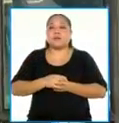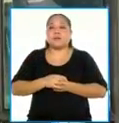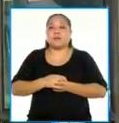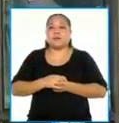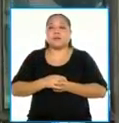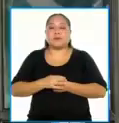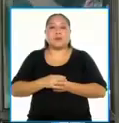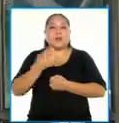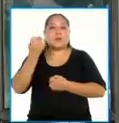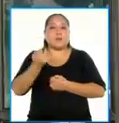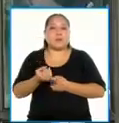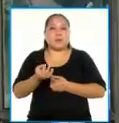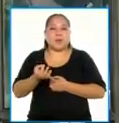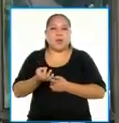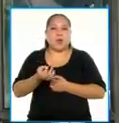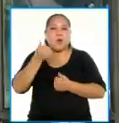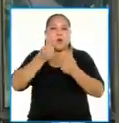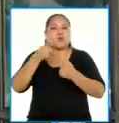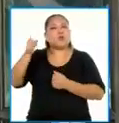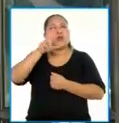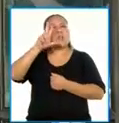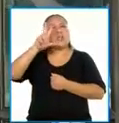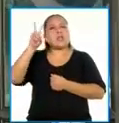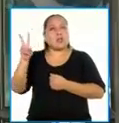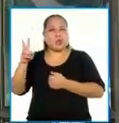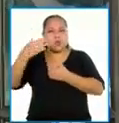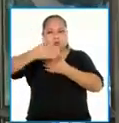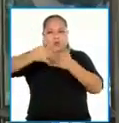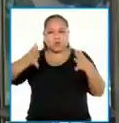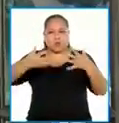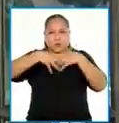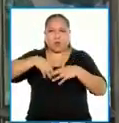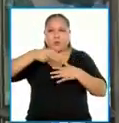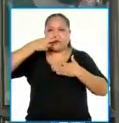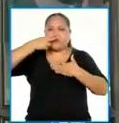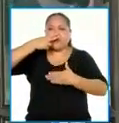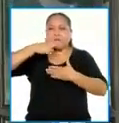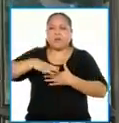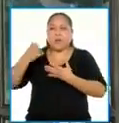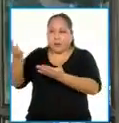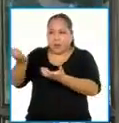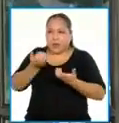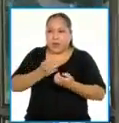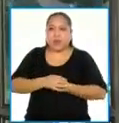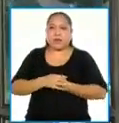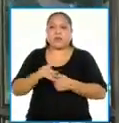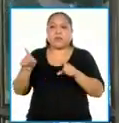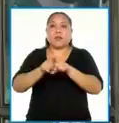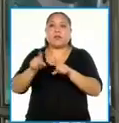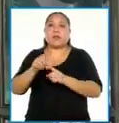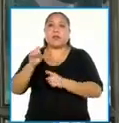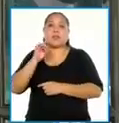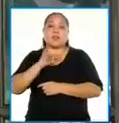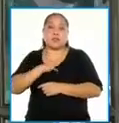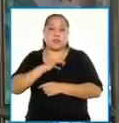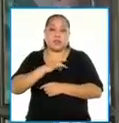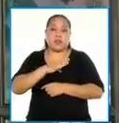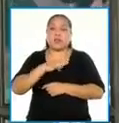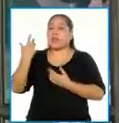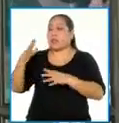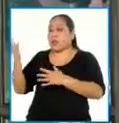real meta? Dijo hace un momento que son 32 plantas de oxígeno que las va a importar, ¿no? Incluso de oxígeno de Chile y de oxígeno de